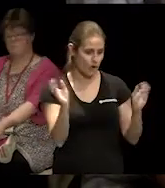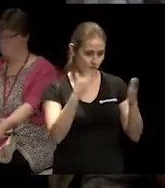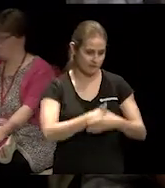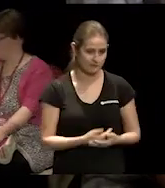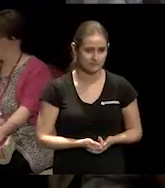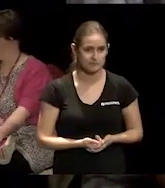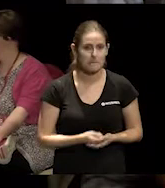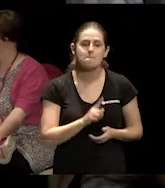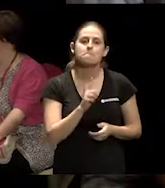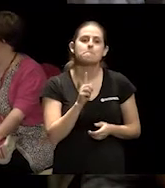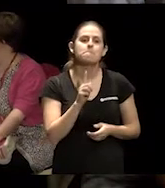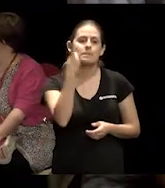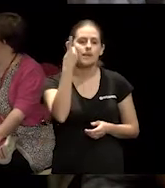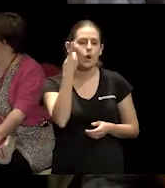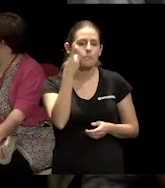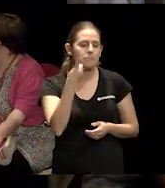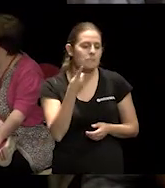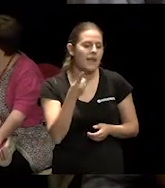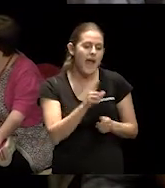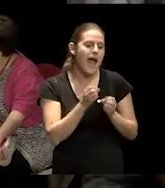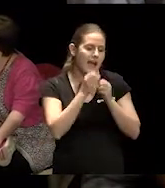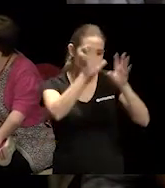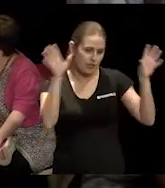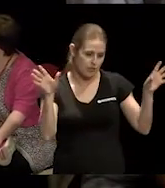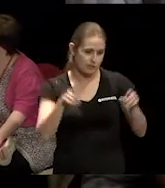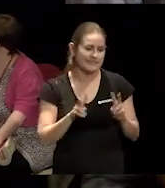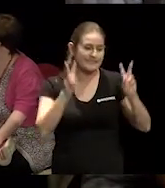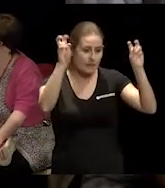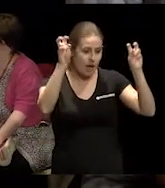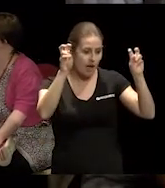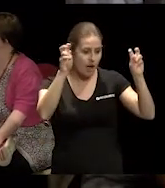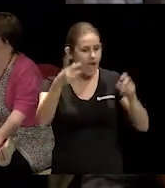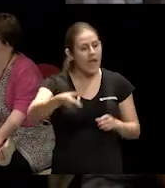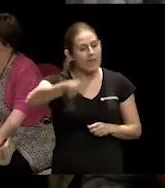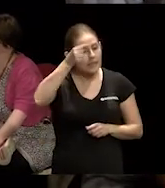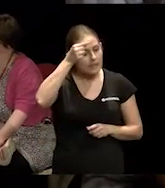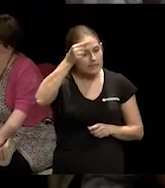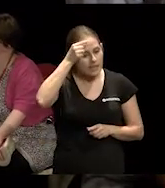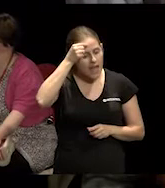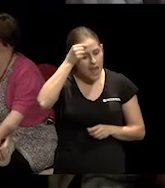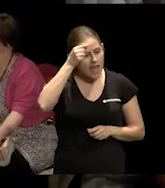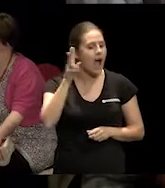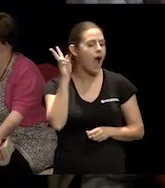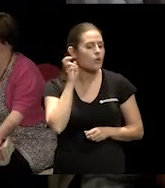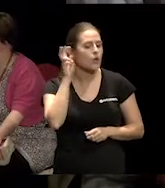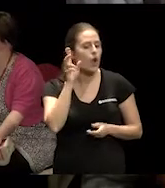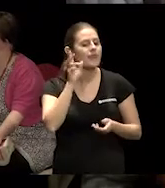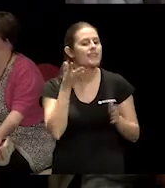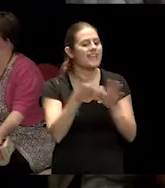Primero una aclaración. Para discapacidad cognitiva utilizamos las audiodescripciones y no los sobretítulos. Las audioexplicaciones.